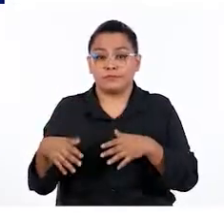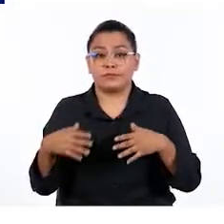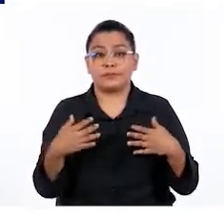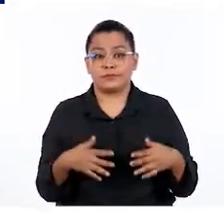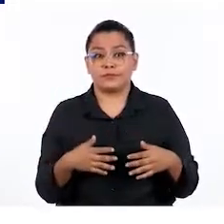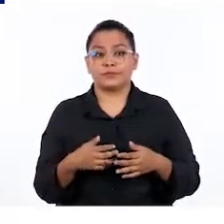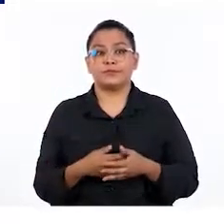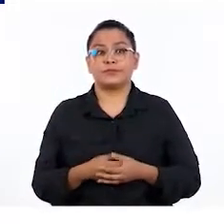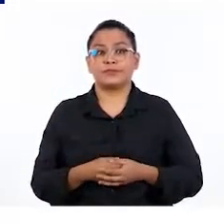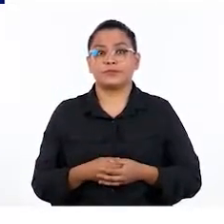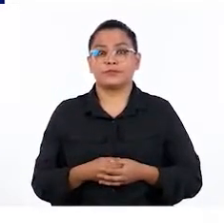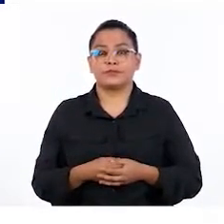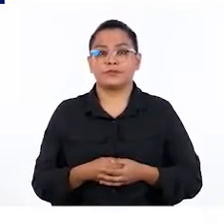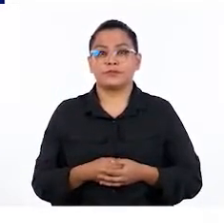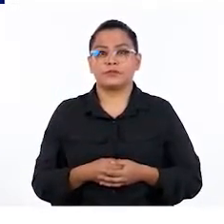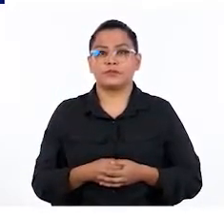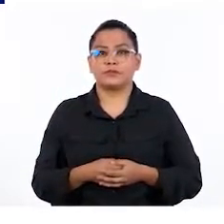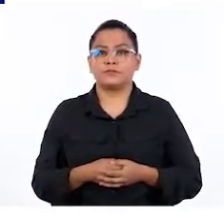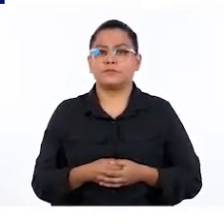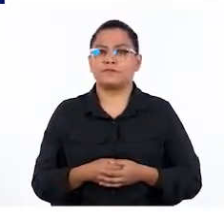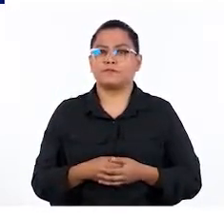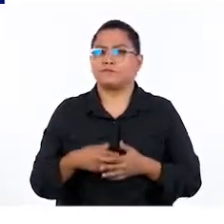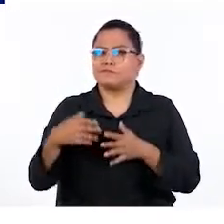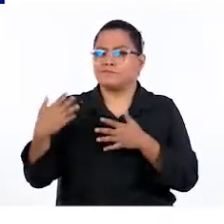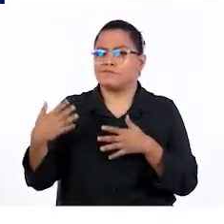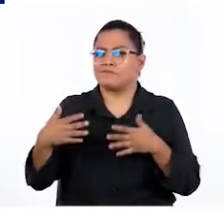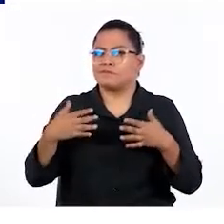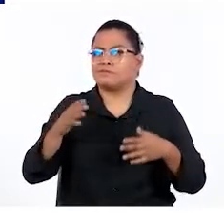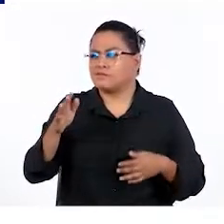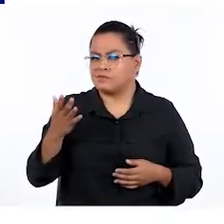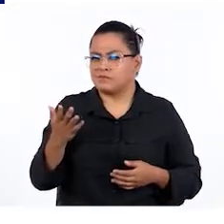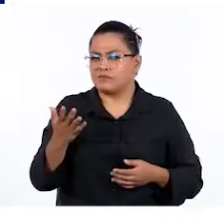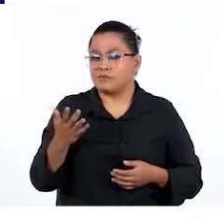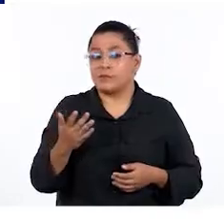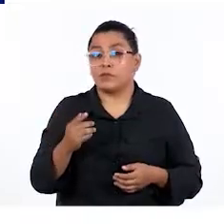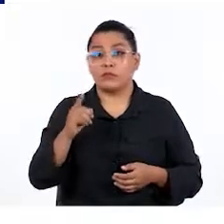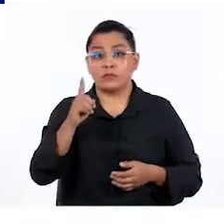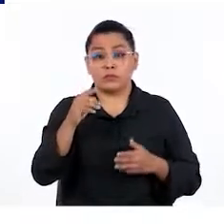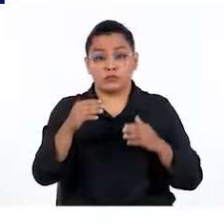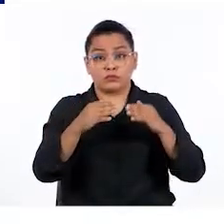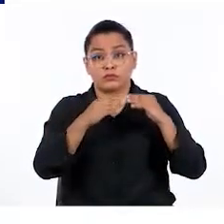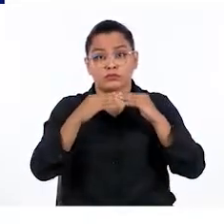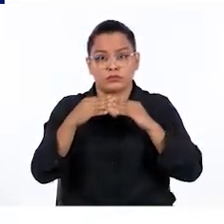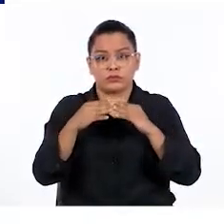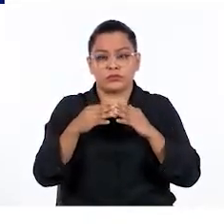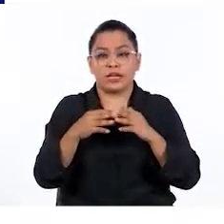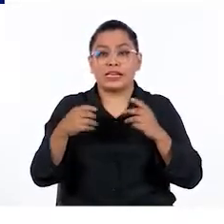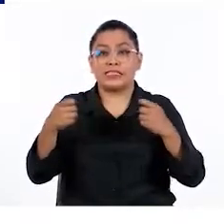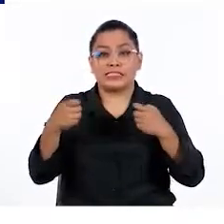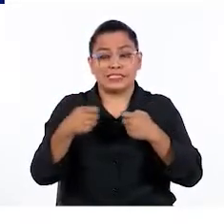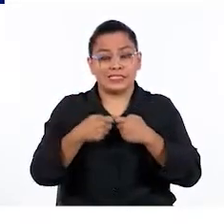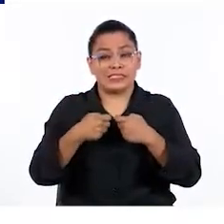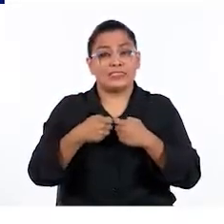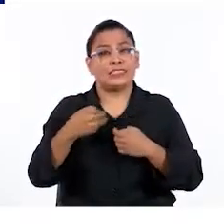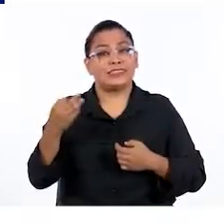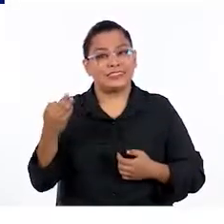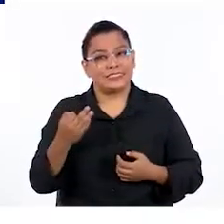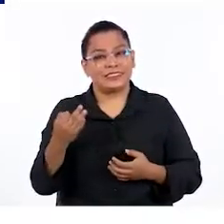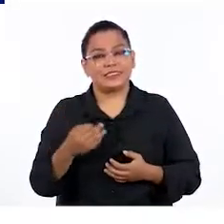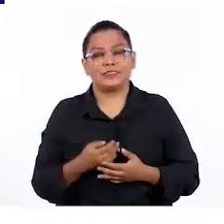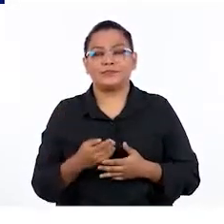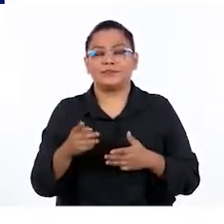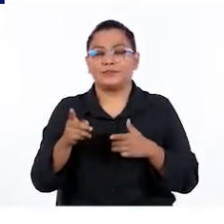actividades. Todas estas actividades tienen algo en común, y es el consumo de energía. Por